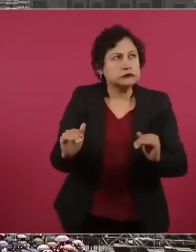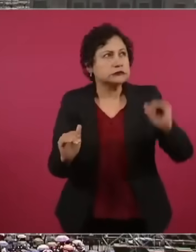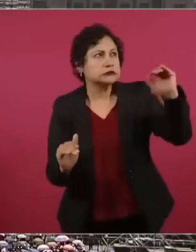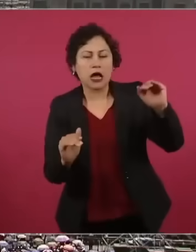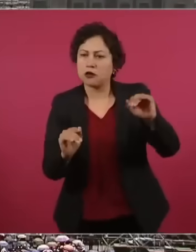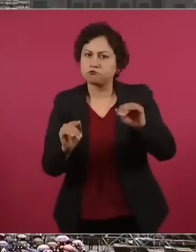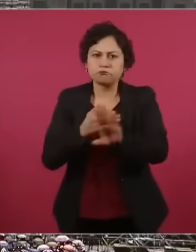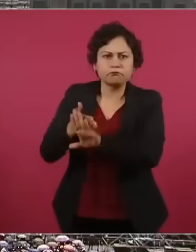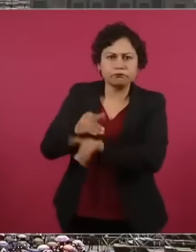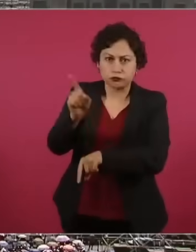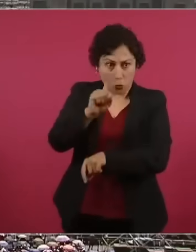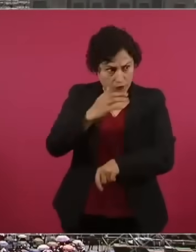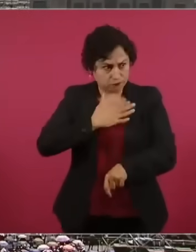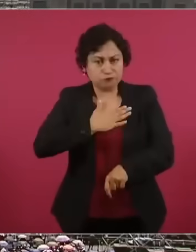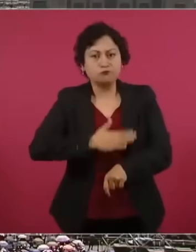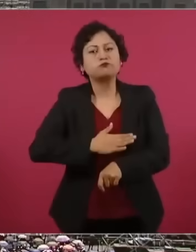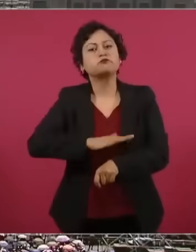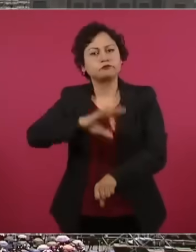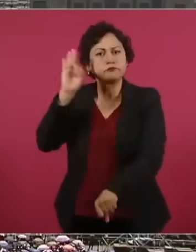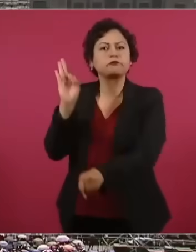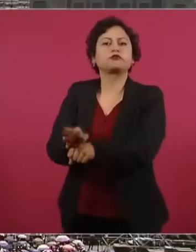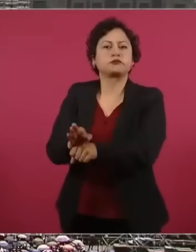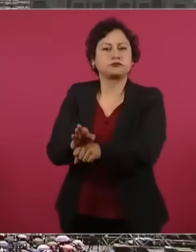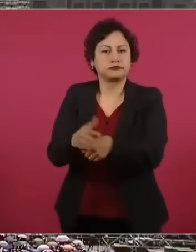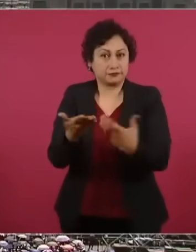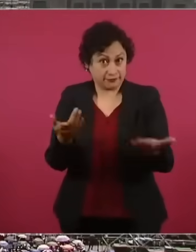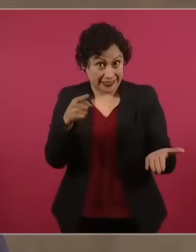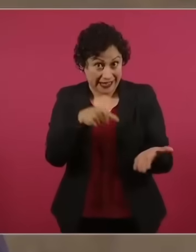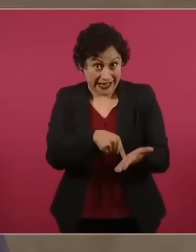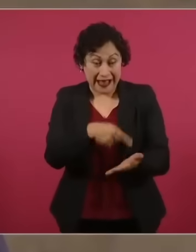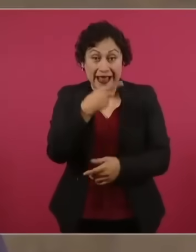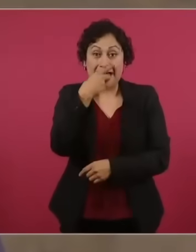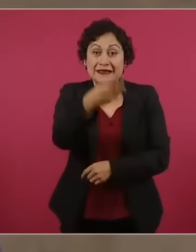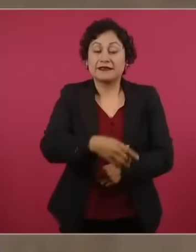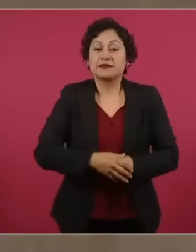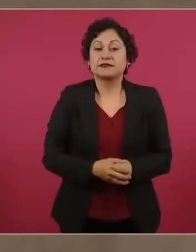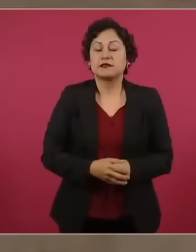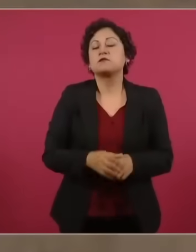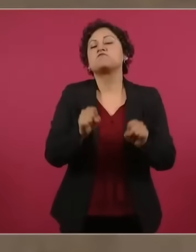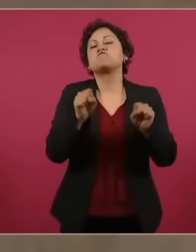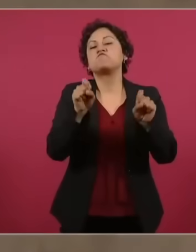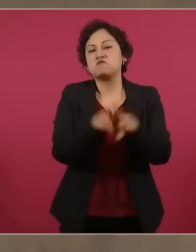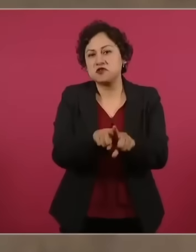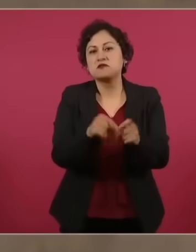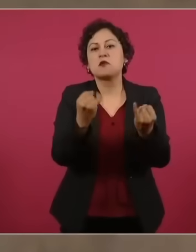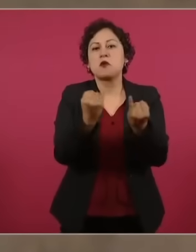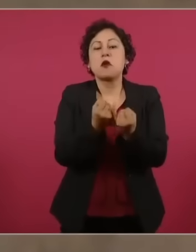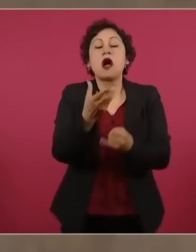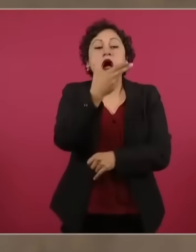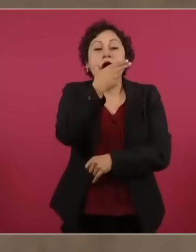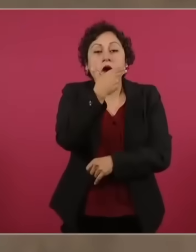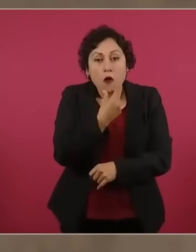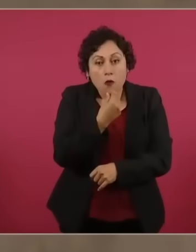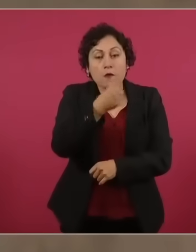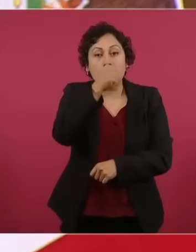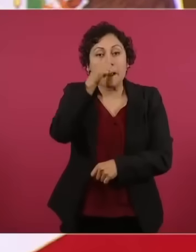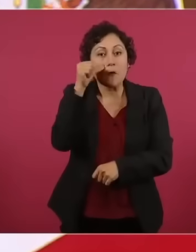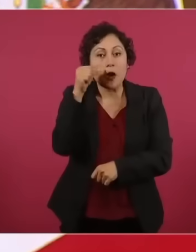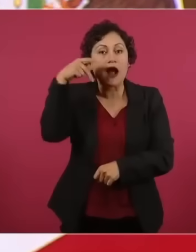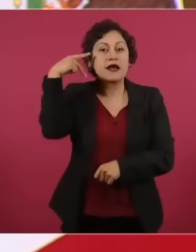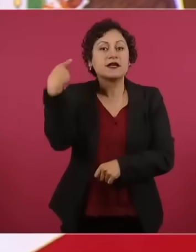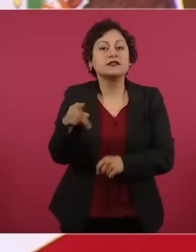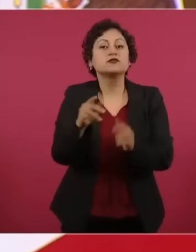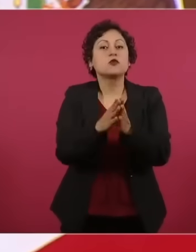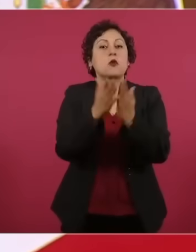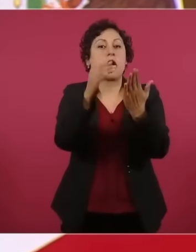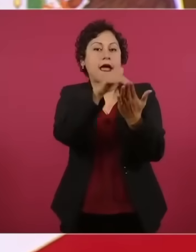Nos aprendimos de memoria las sabias palabras de Juárez, díganme